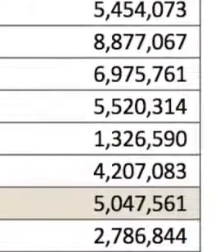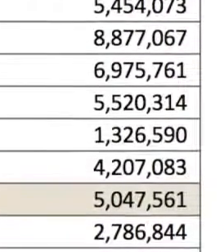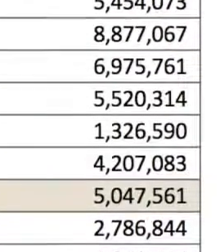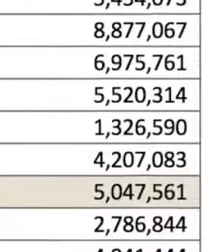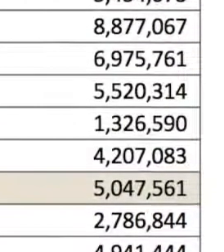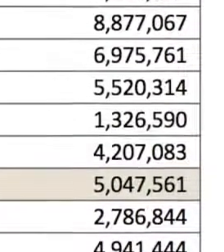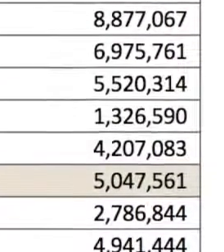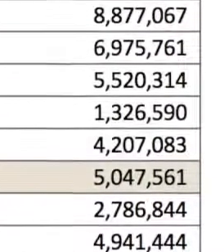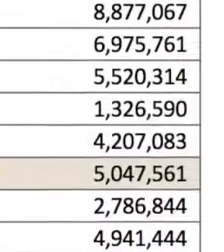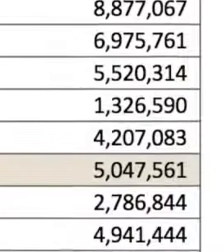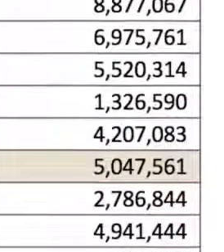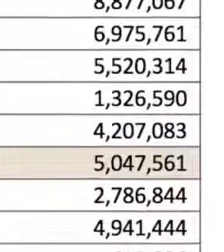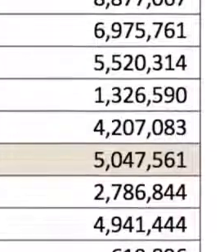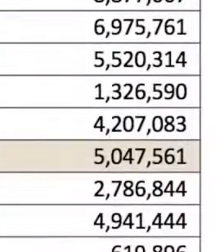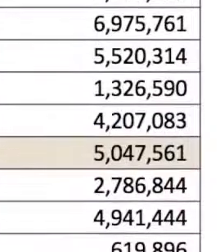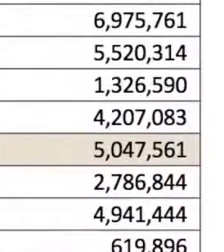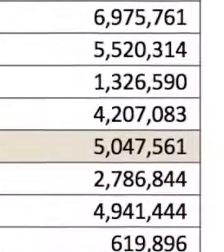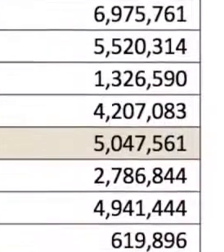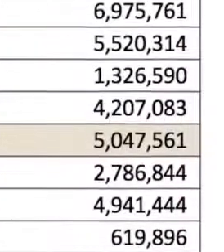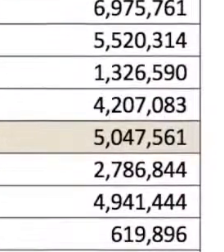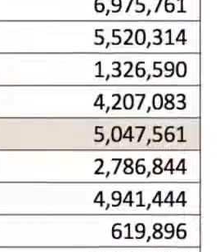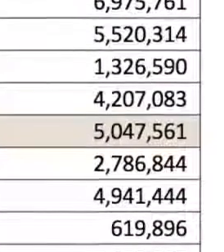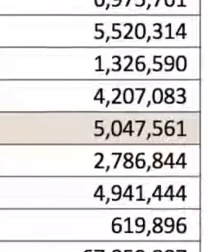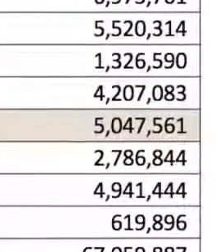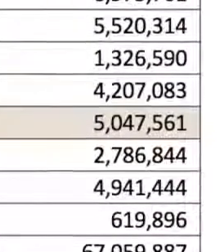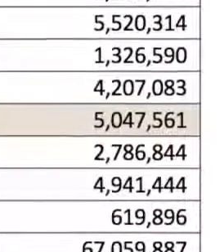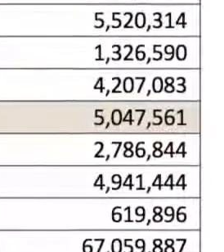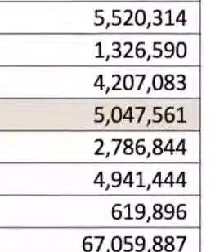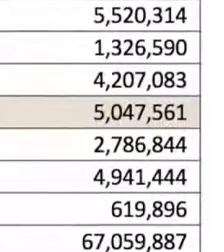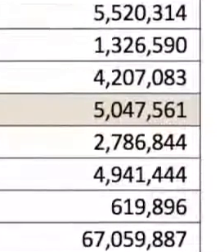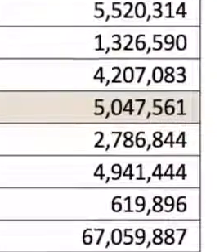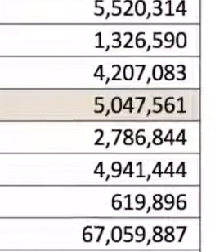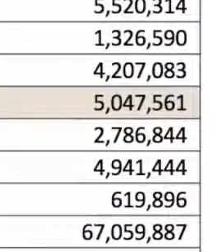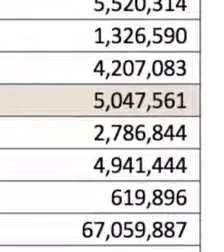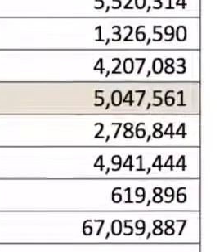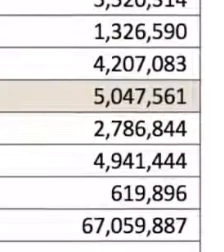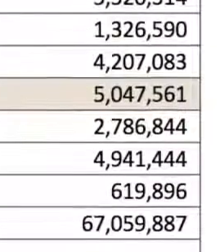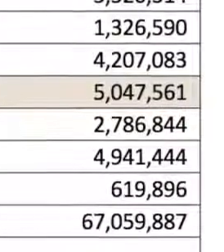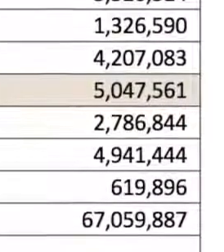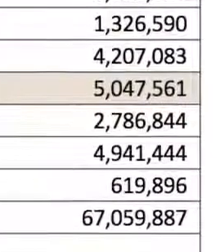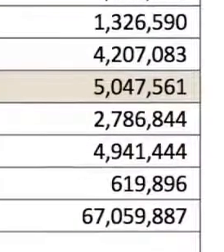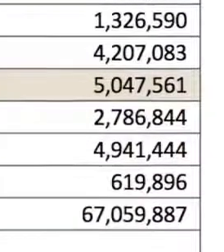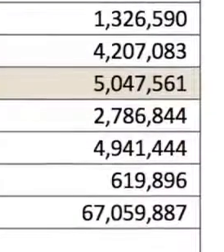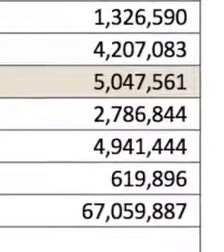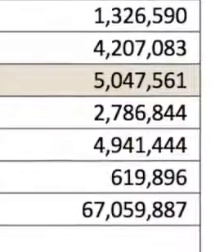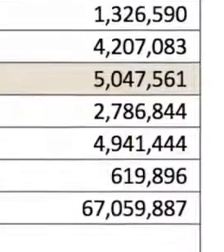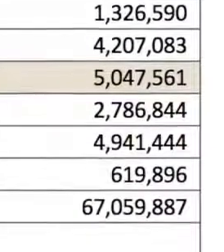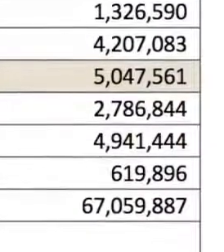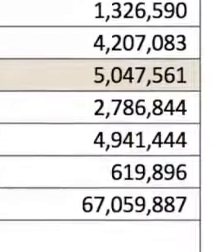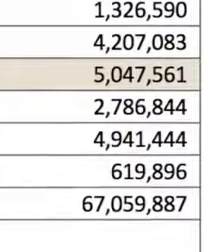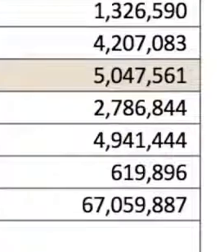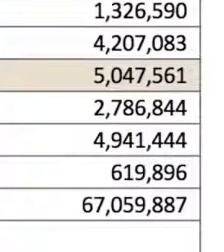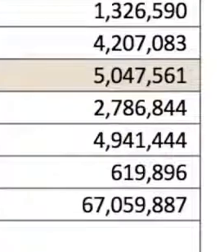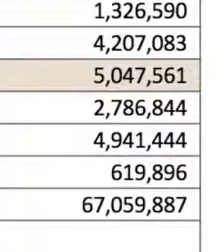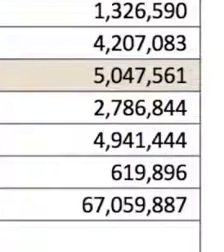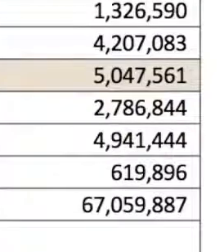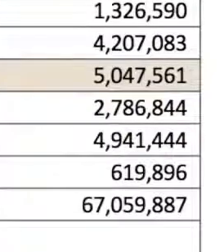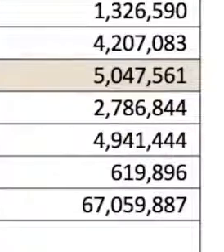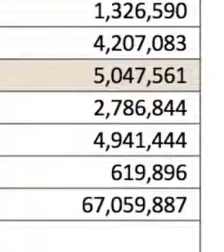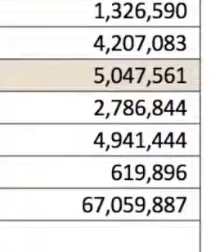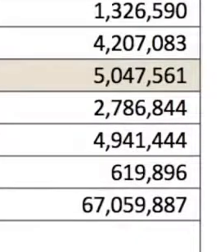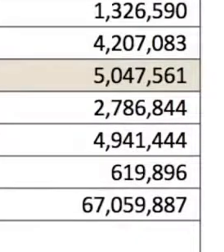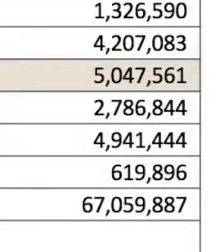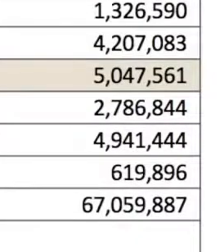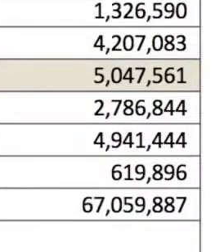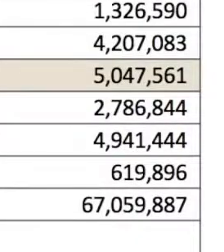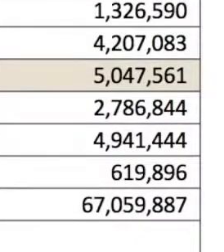33. Entonces, básicamente aquí lo que se trata es de no perder el ritmo, no parar, continuar. Como